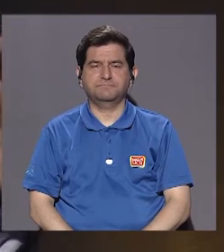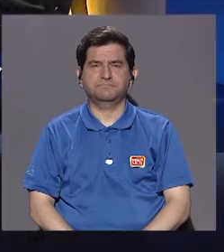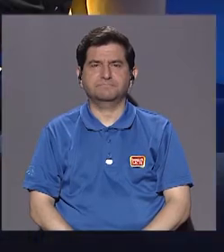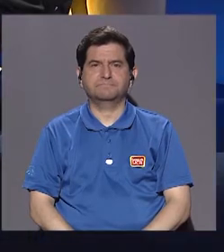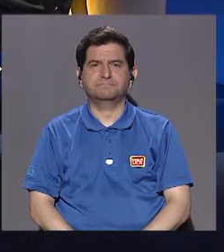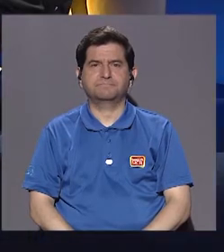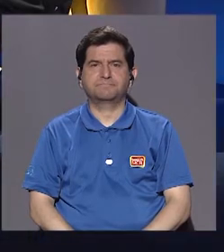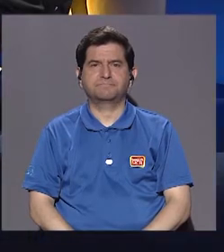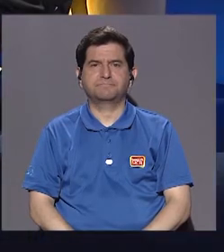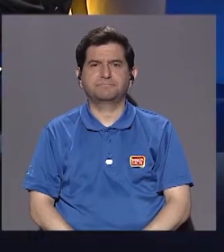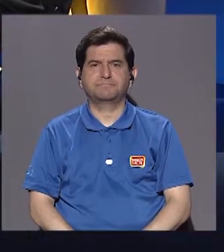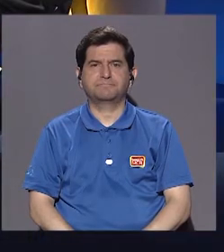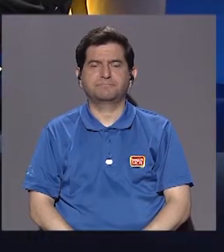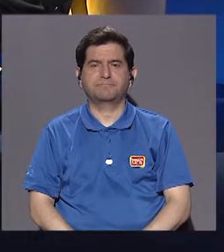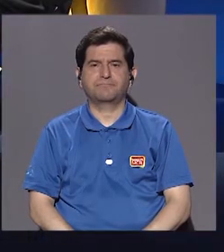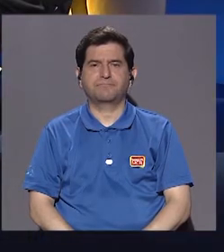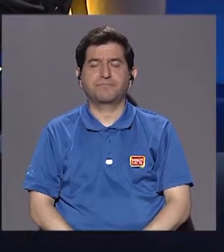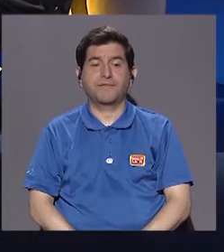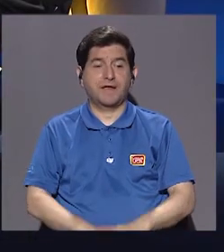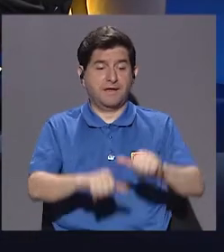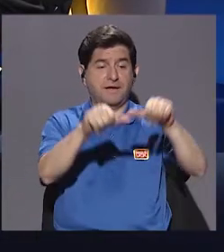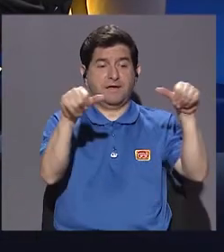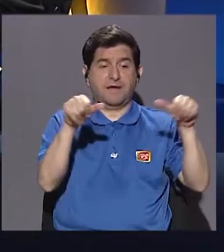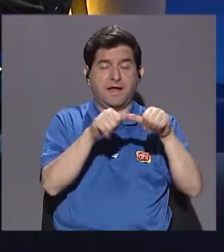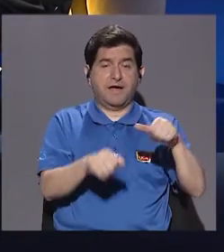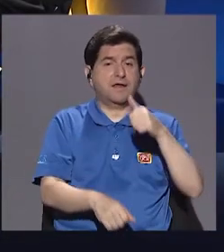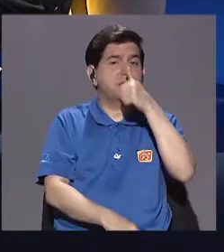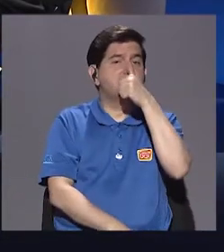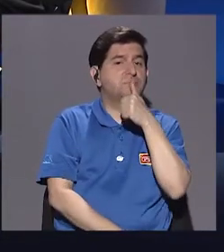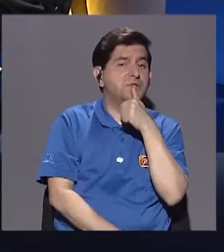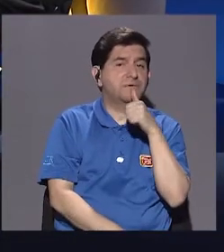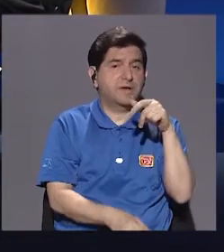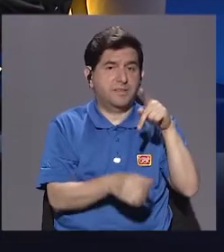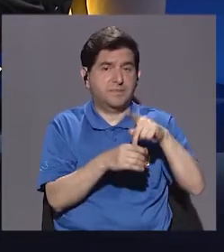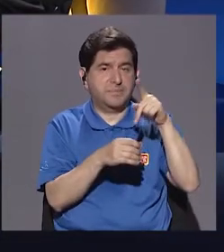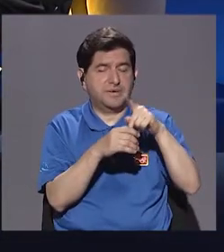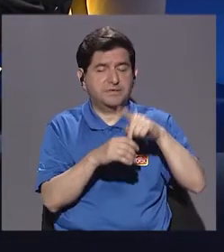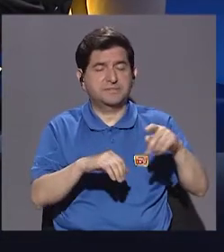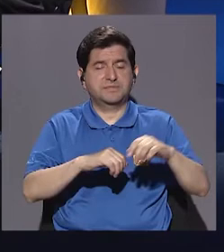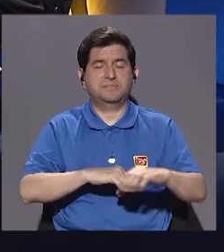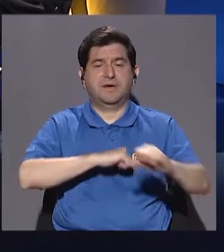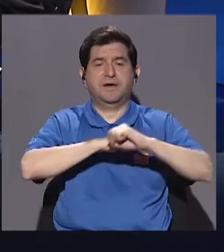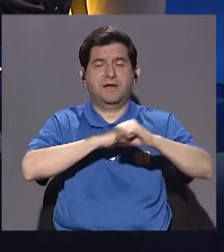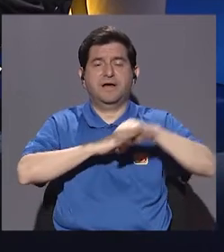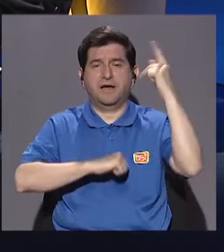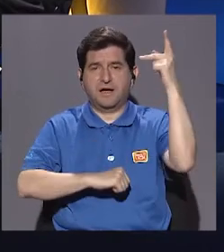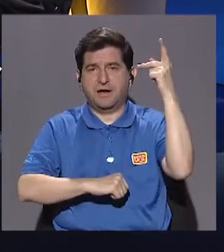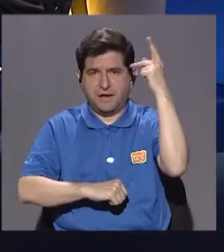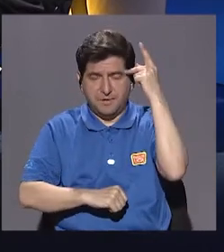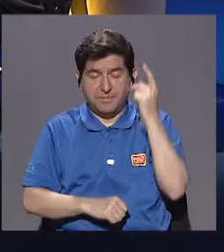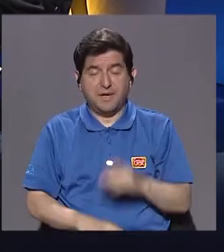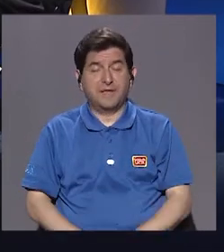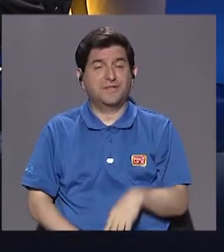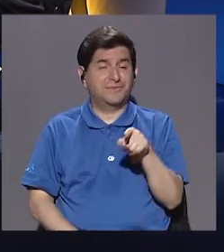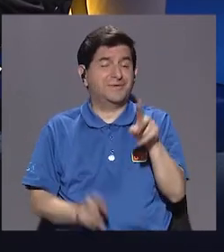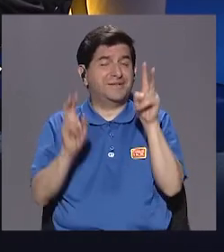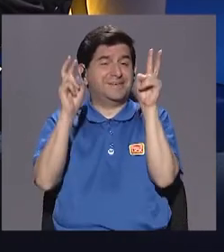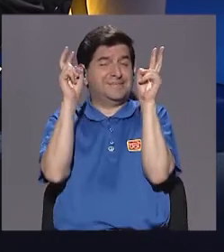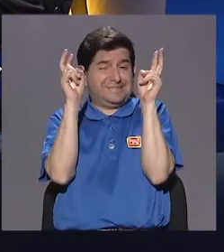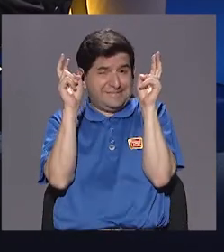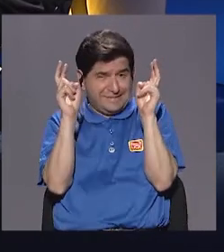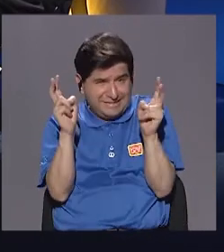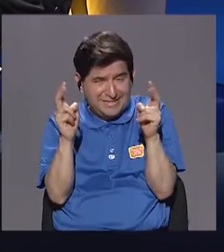la participación del sector privado en las campañas políticas también ha sido un tema que